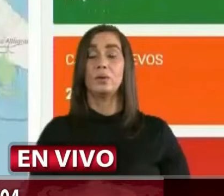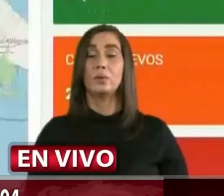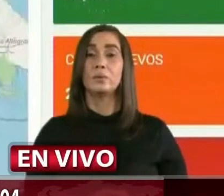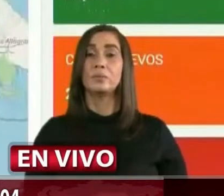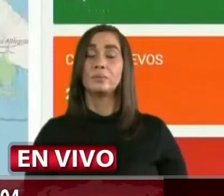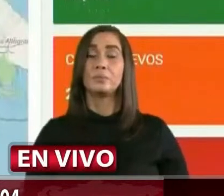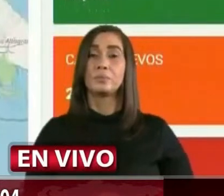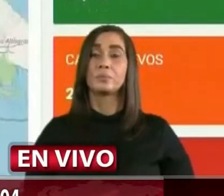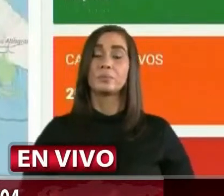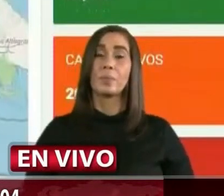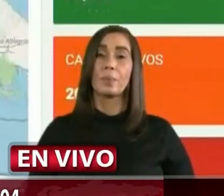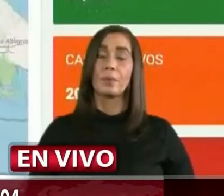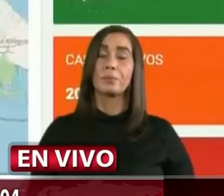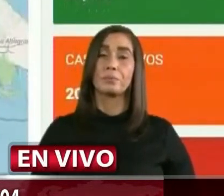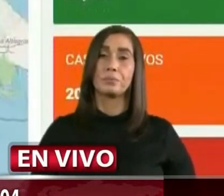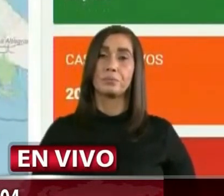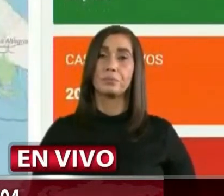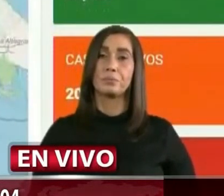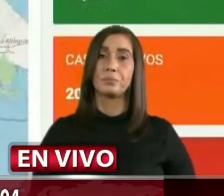personas.